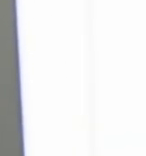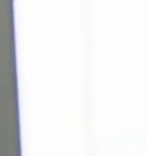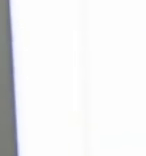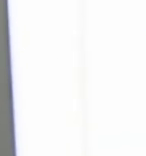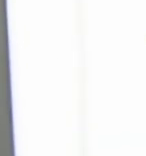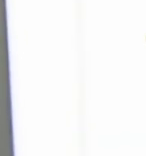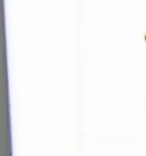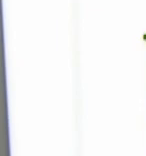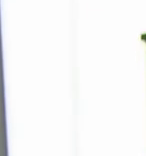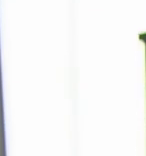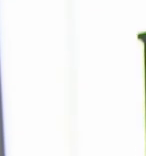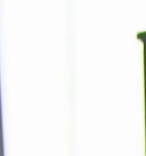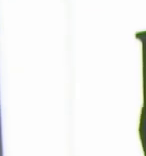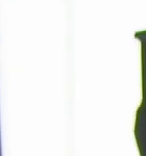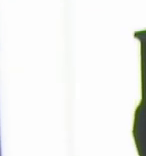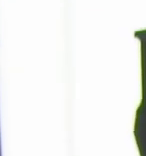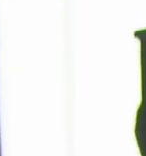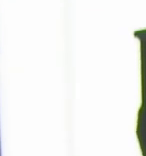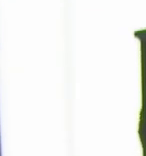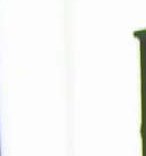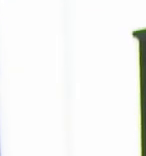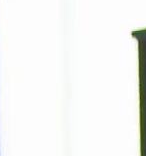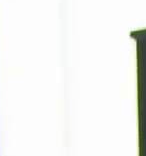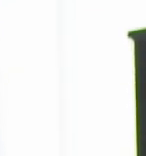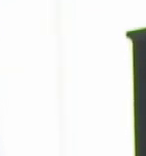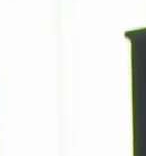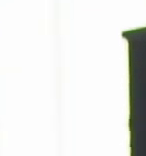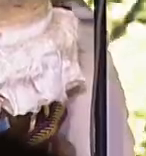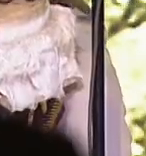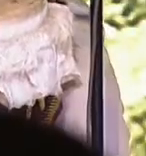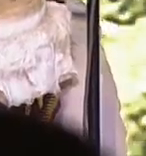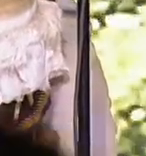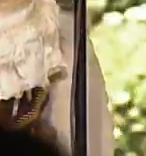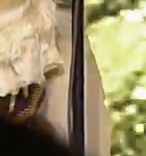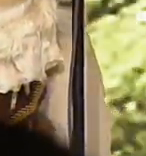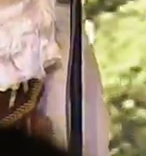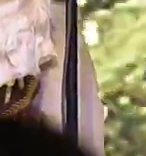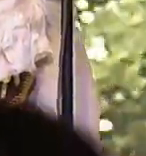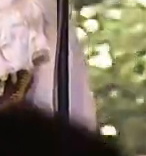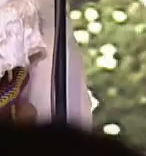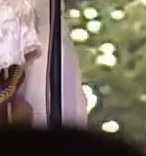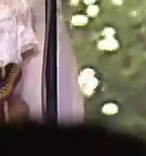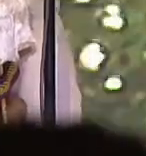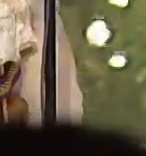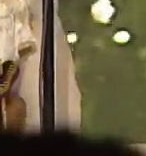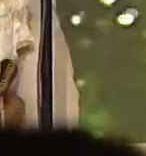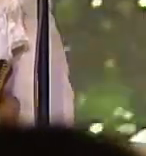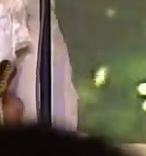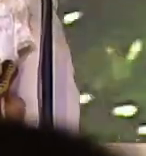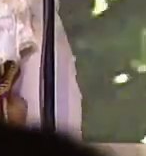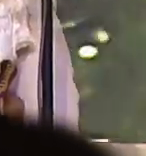La que está dentro se le parte el corazón. Bonita la que está dentro se